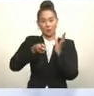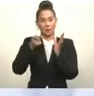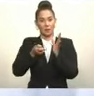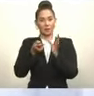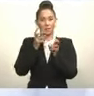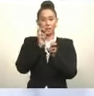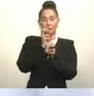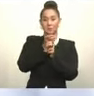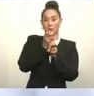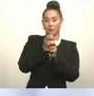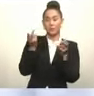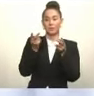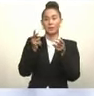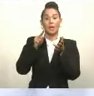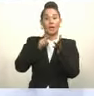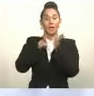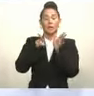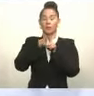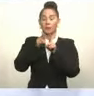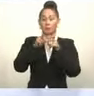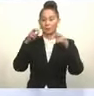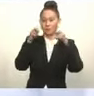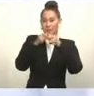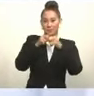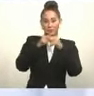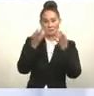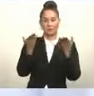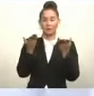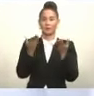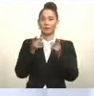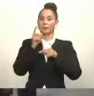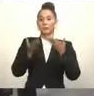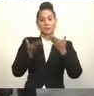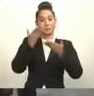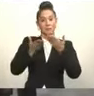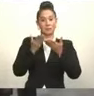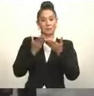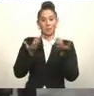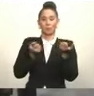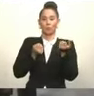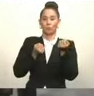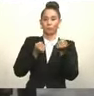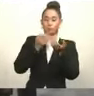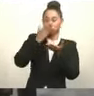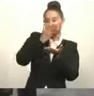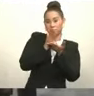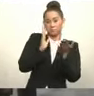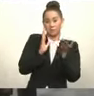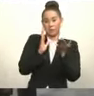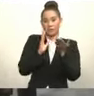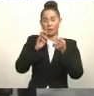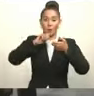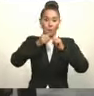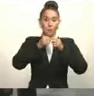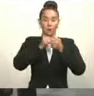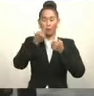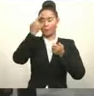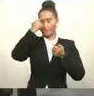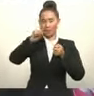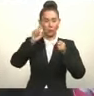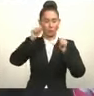de electricidad que acusa el país y que conspira contra la educación a distancia, optamos por esta modalidad y